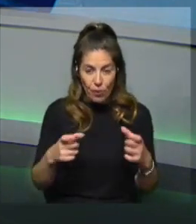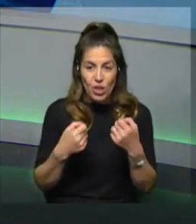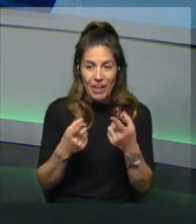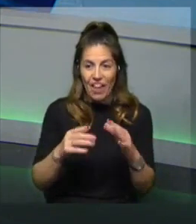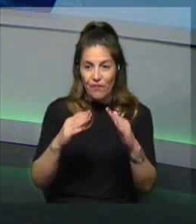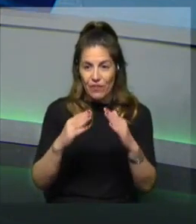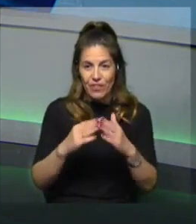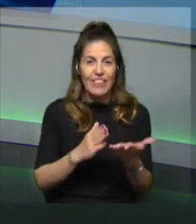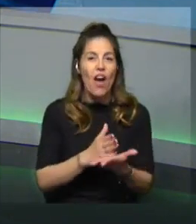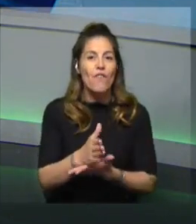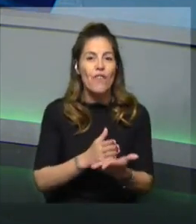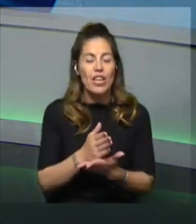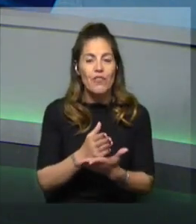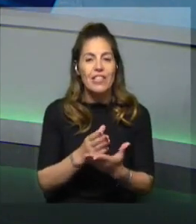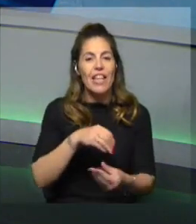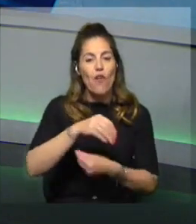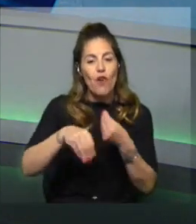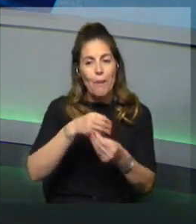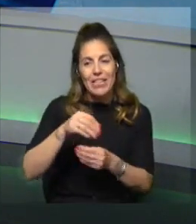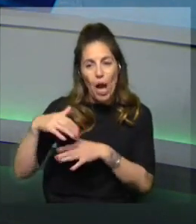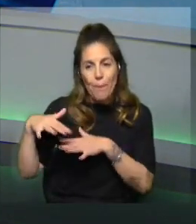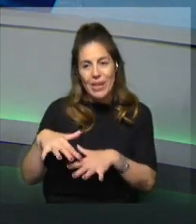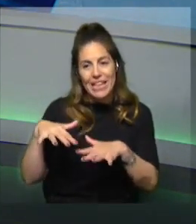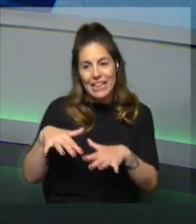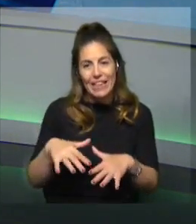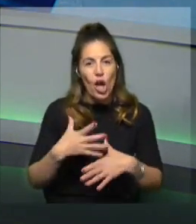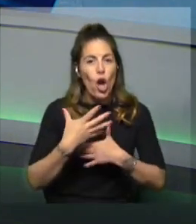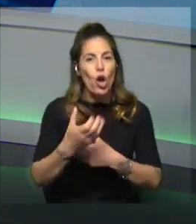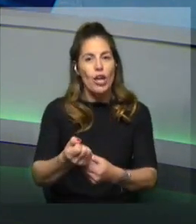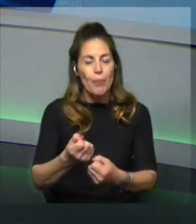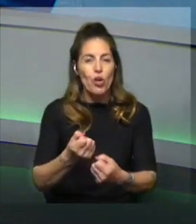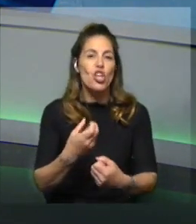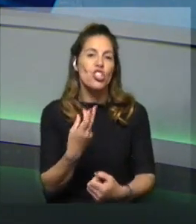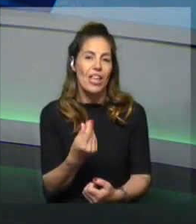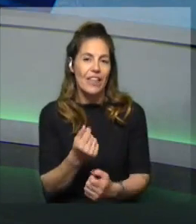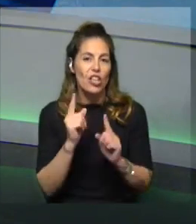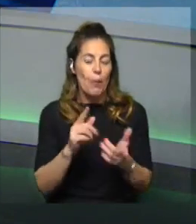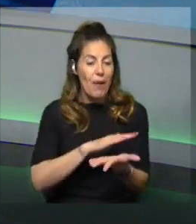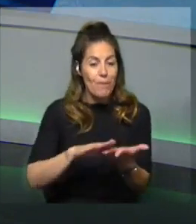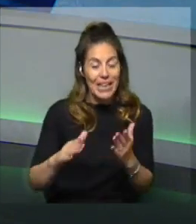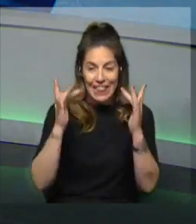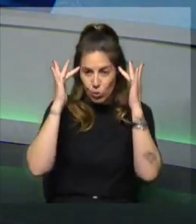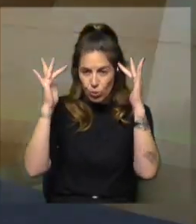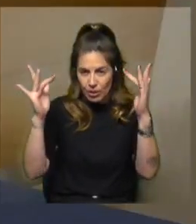que beneficia a decenas de familias migrantes con apoyos en prestaciones económicas y también en becas educativas.